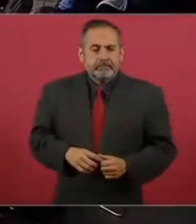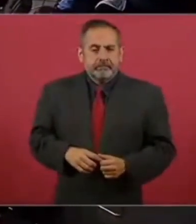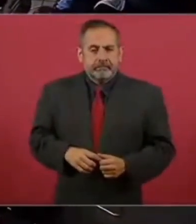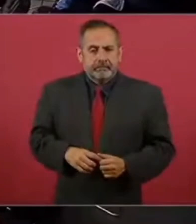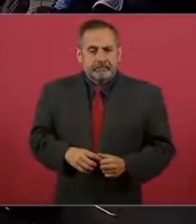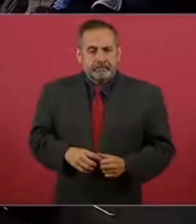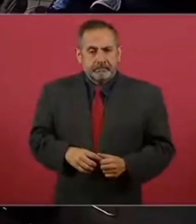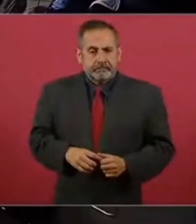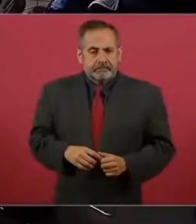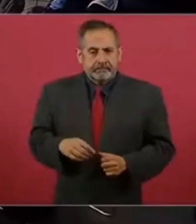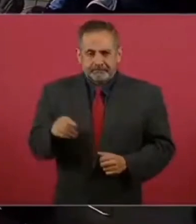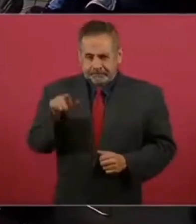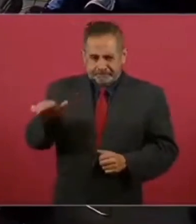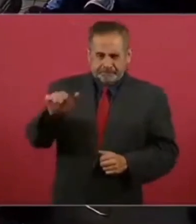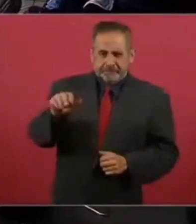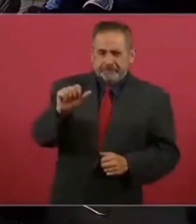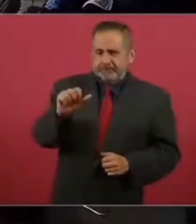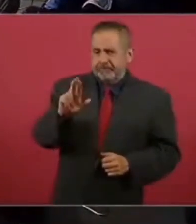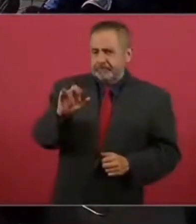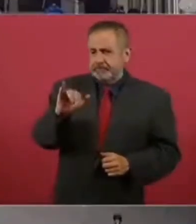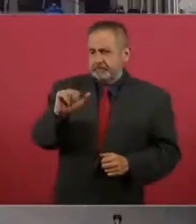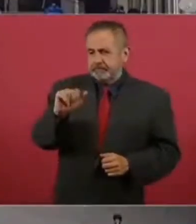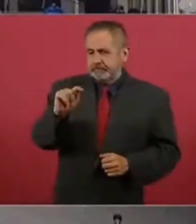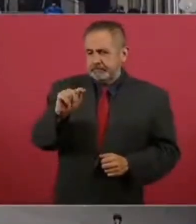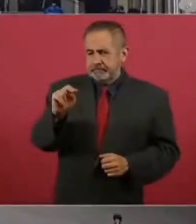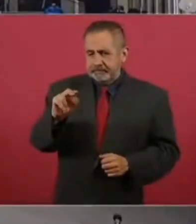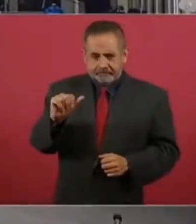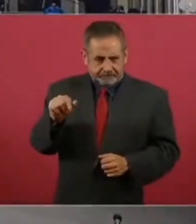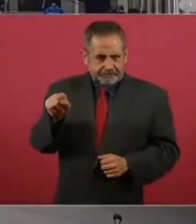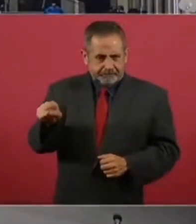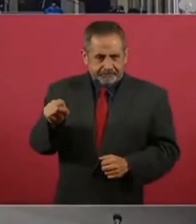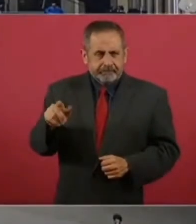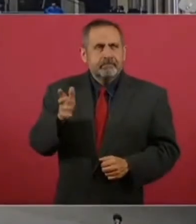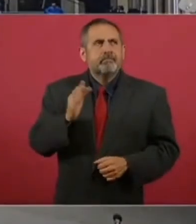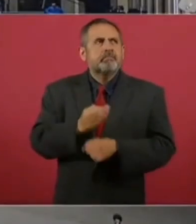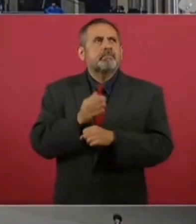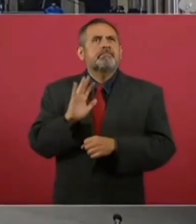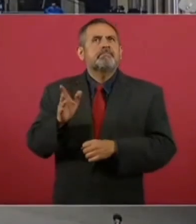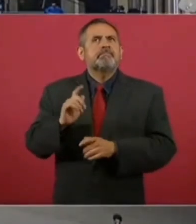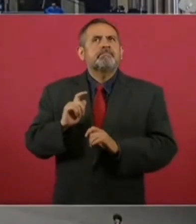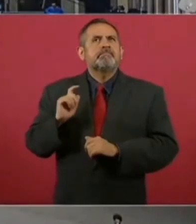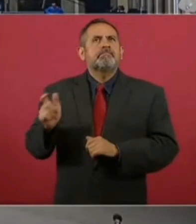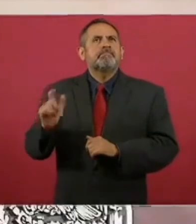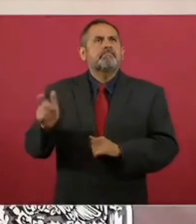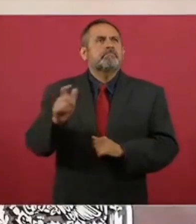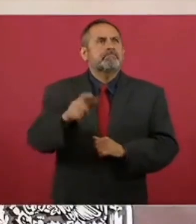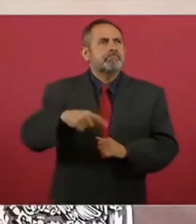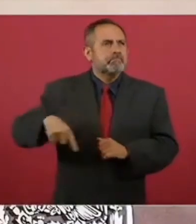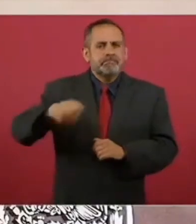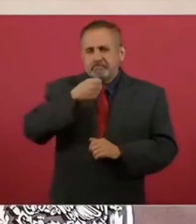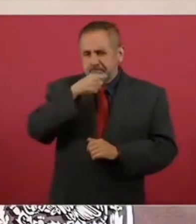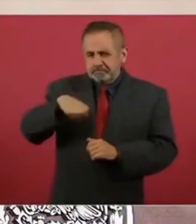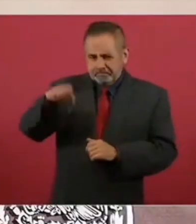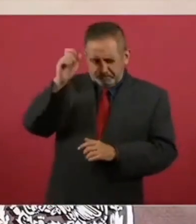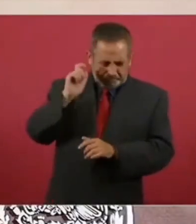a Ariadna, se está pagando a los adultos